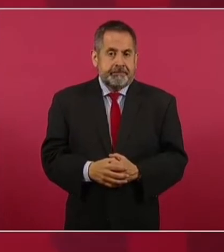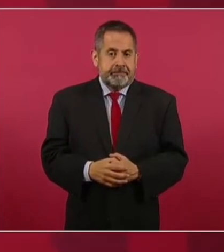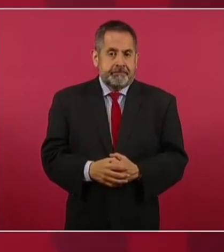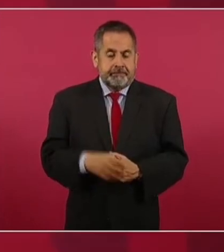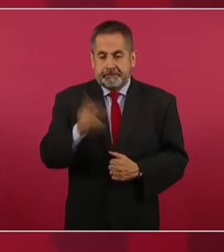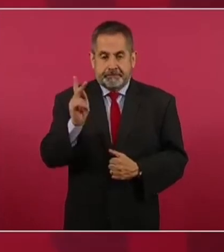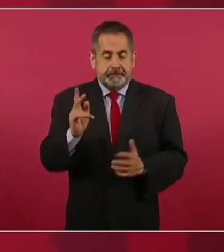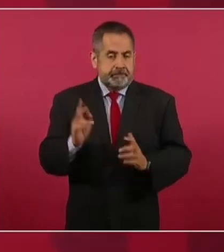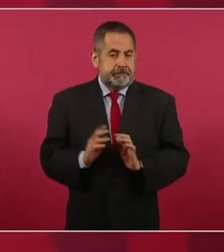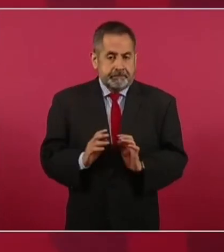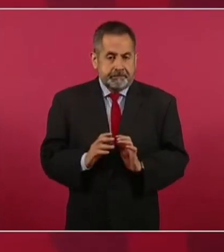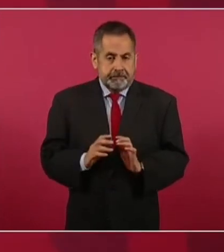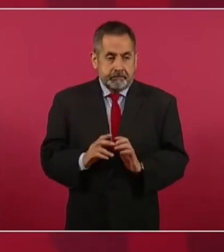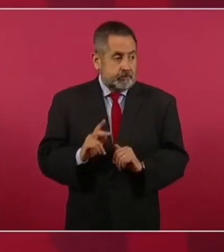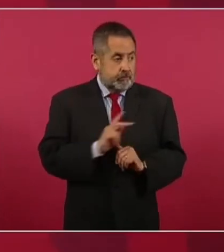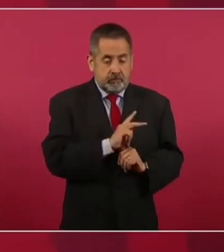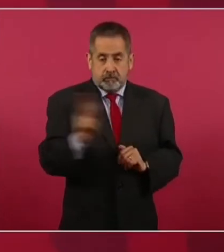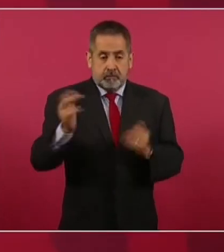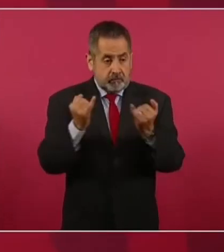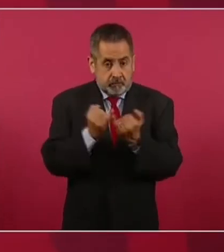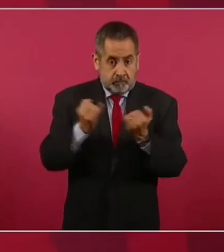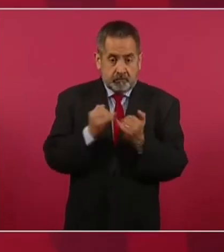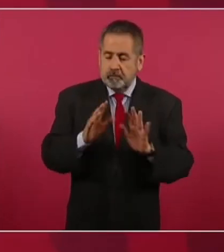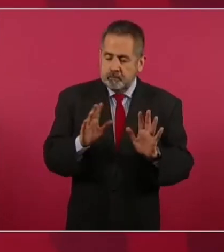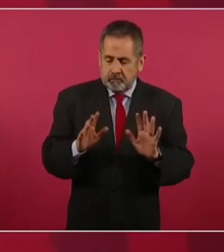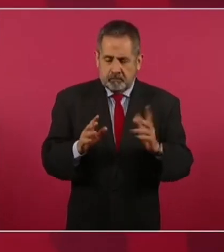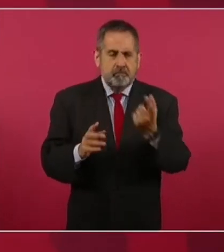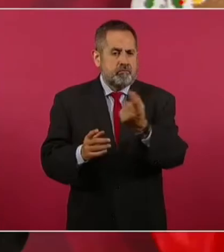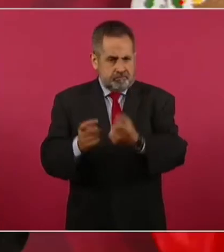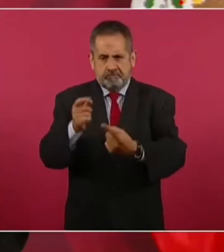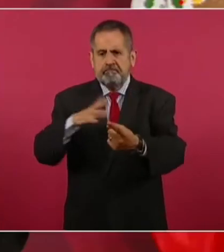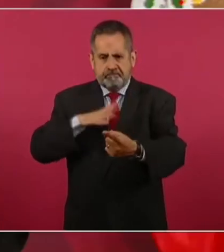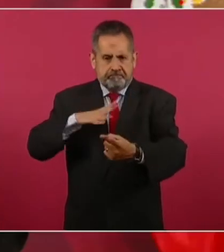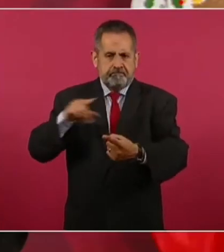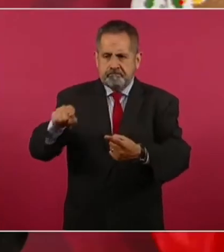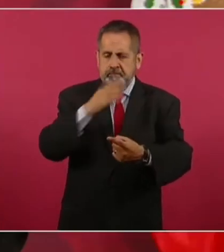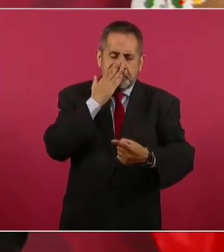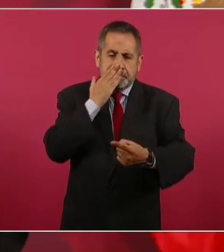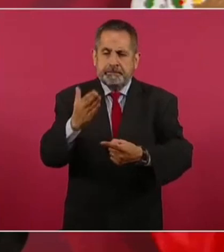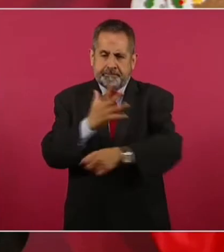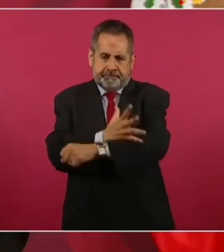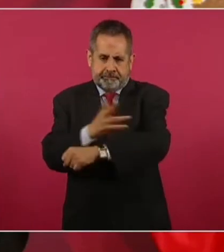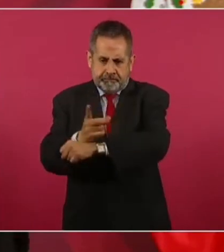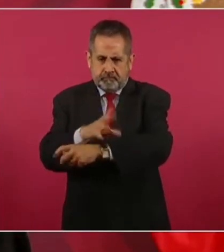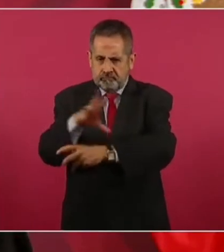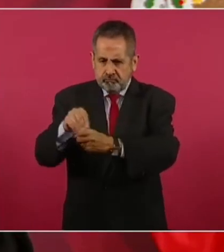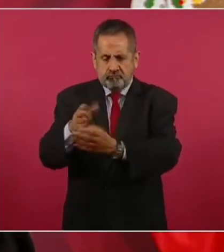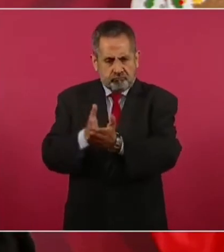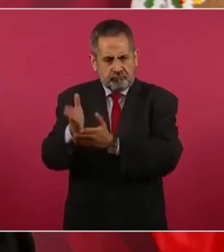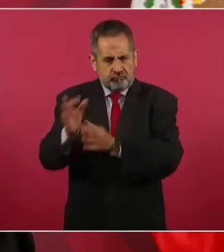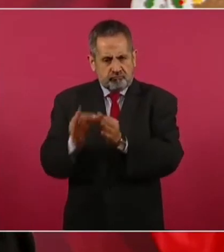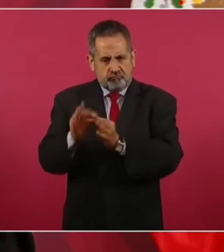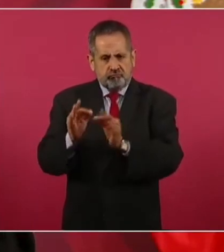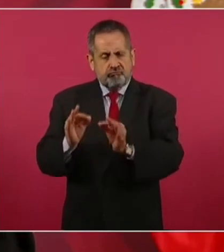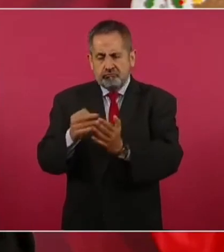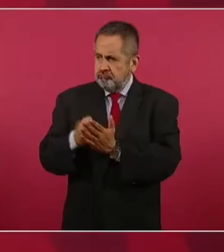Sin embargo, no podemos generalizar, porque sí hay gente honesta, íntegra